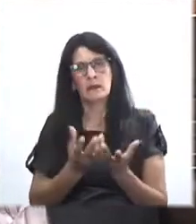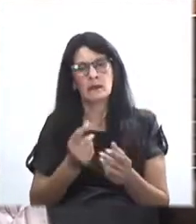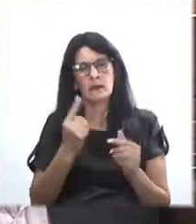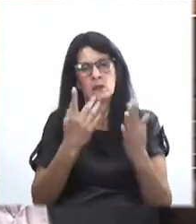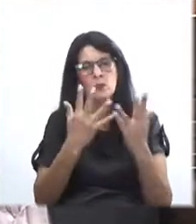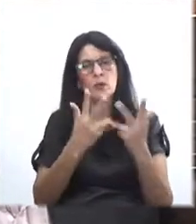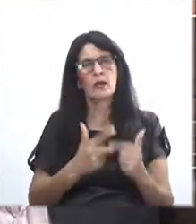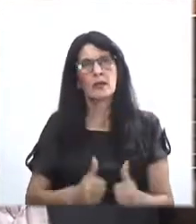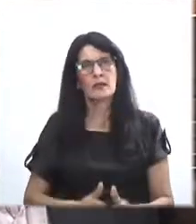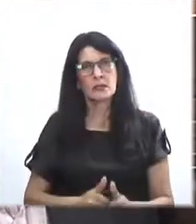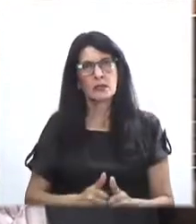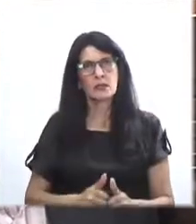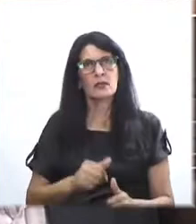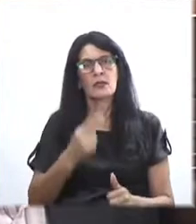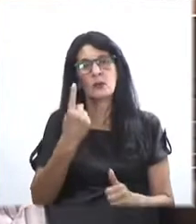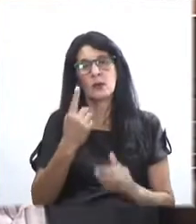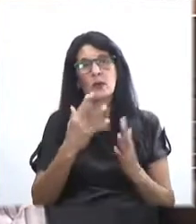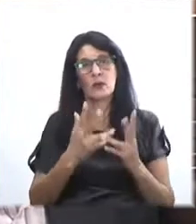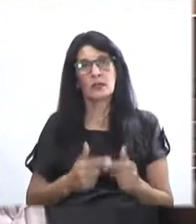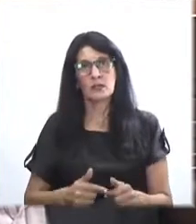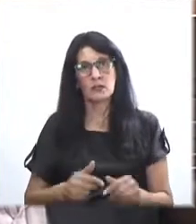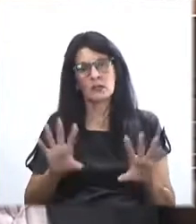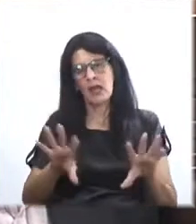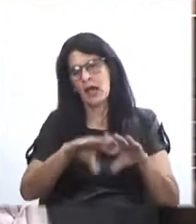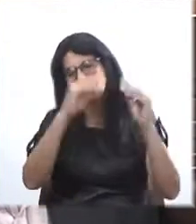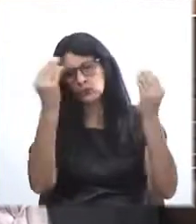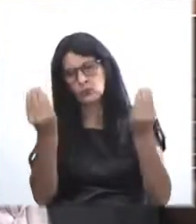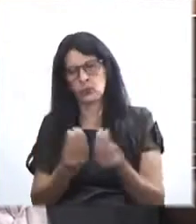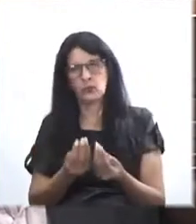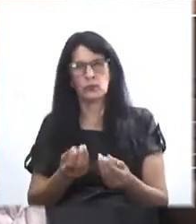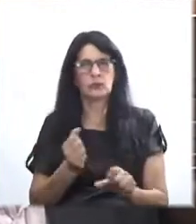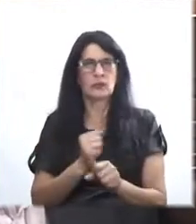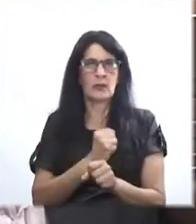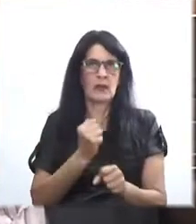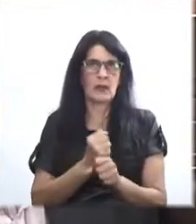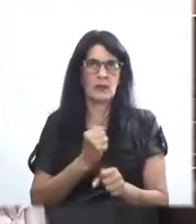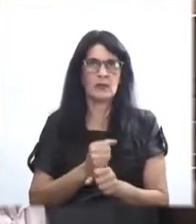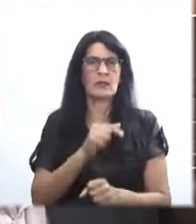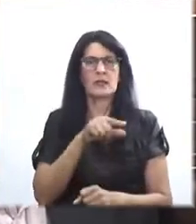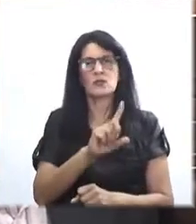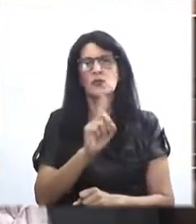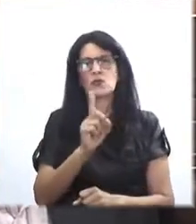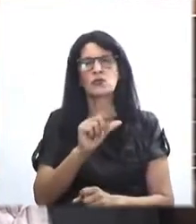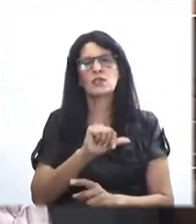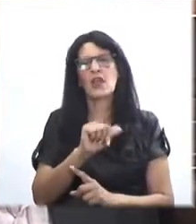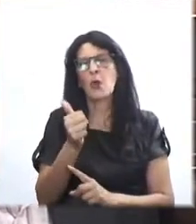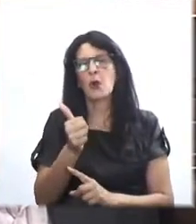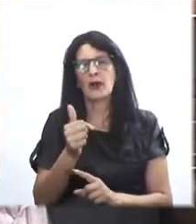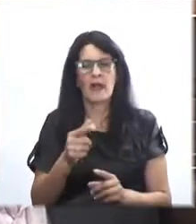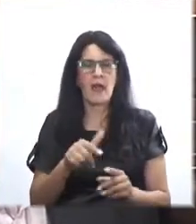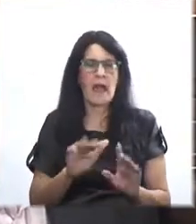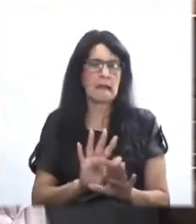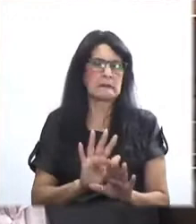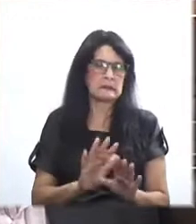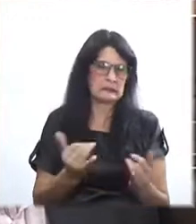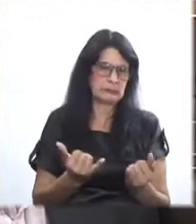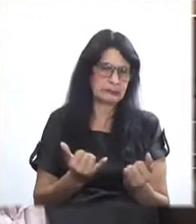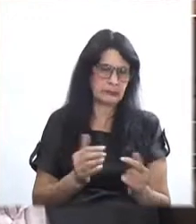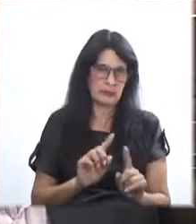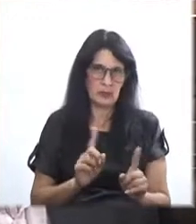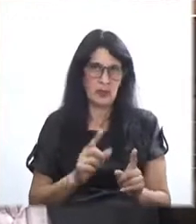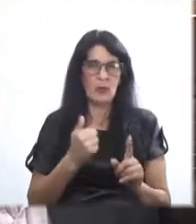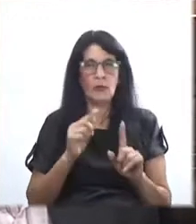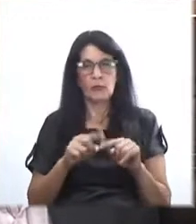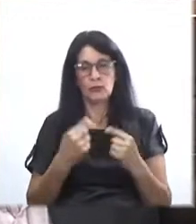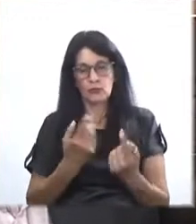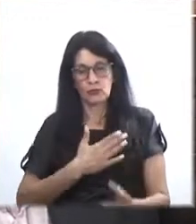organización que logró en una sola organización nuclear a todos los trabajadores, y eso no se logra simplemente así. Entonces nosotros vamos a